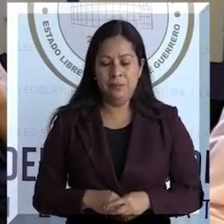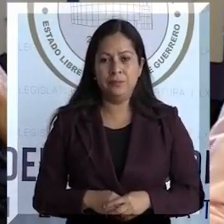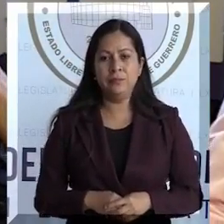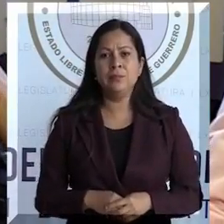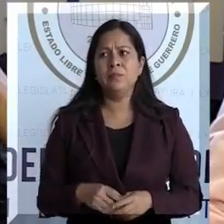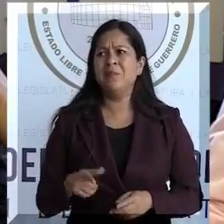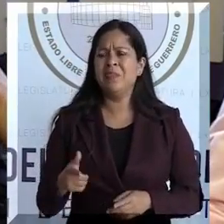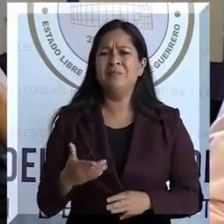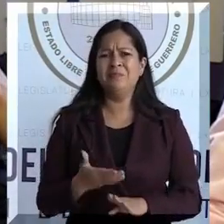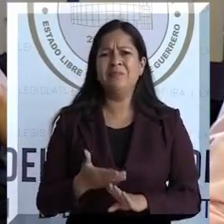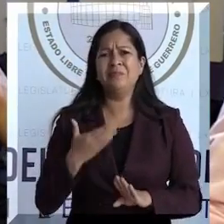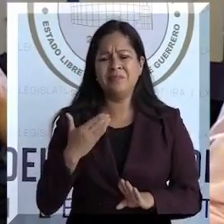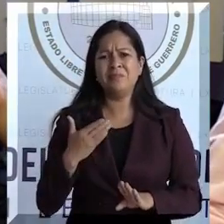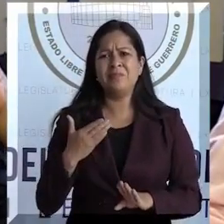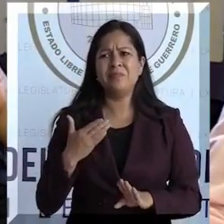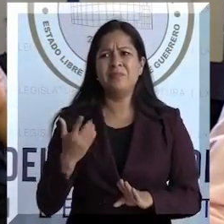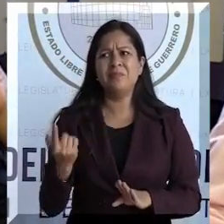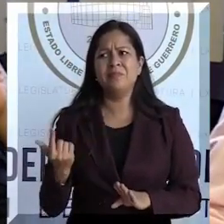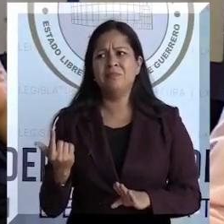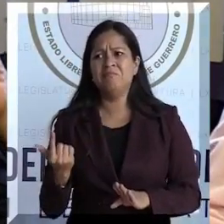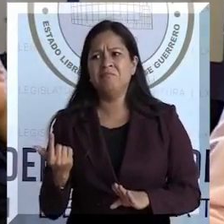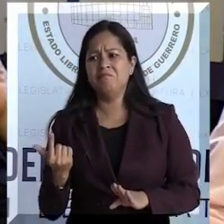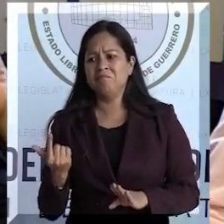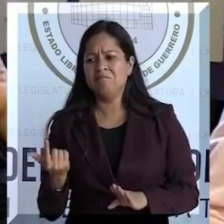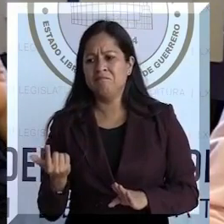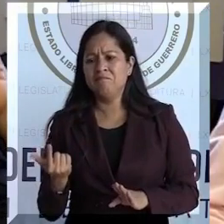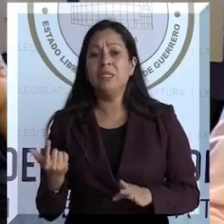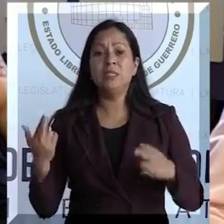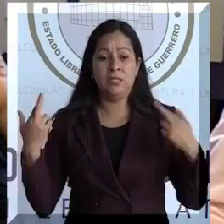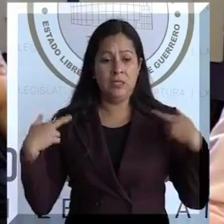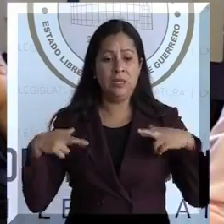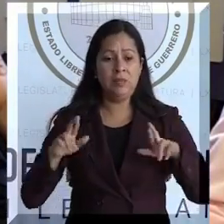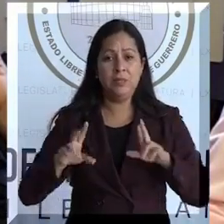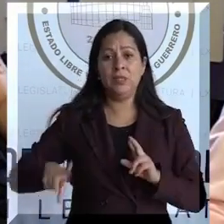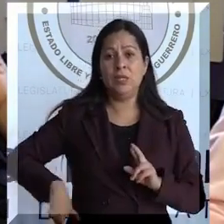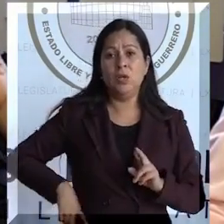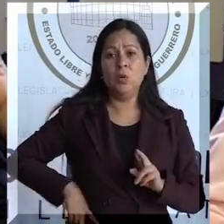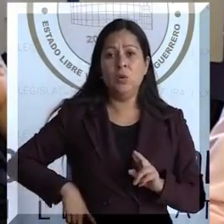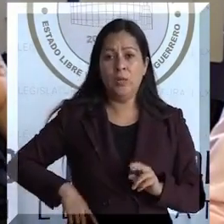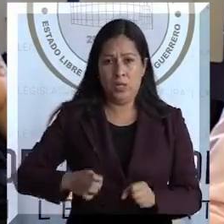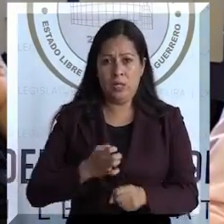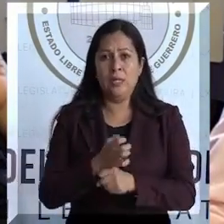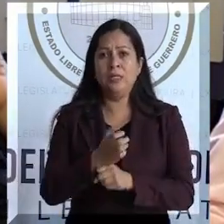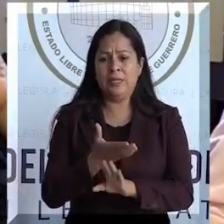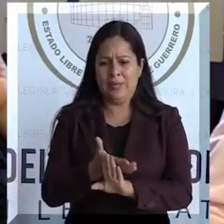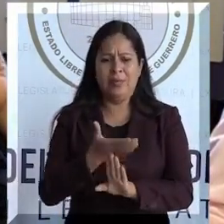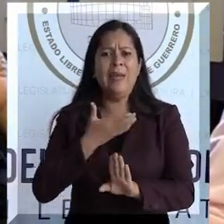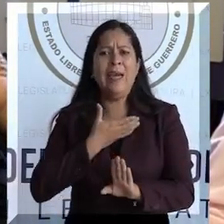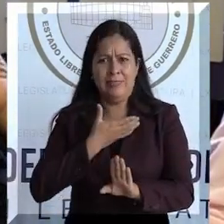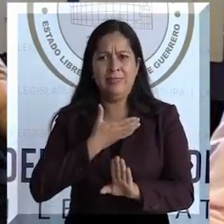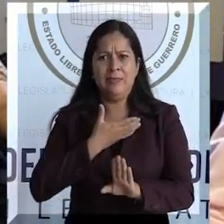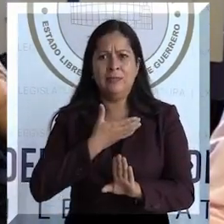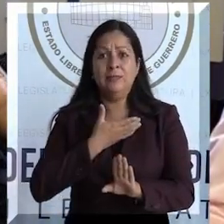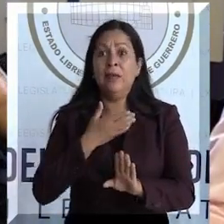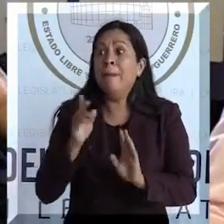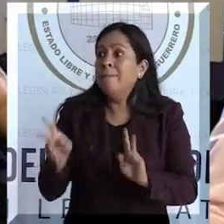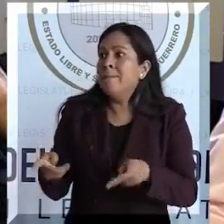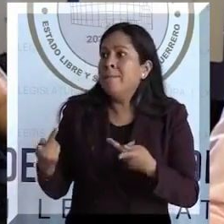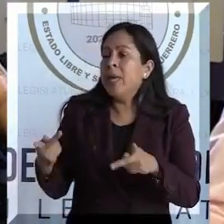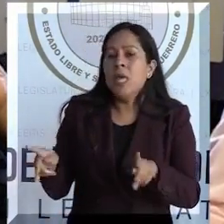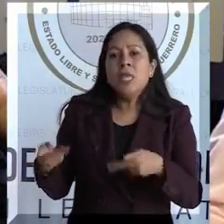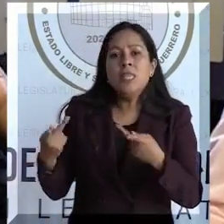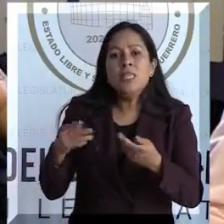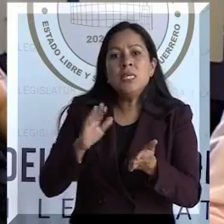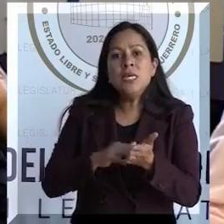que la que estaba como representante del gobierno del estado en el gobierno anterior estaba vendiendo las